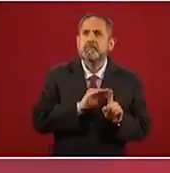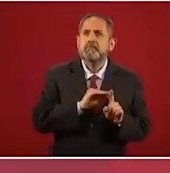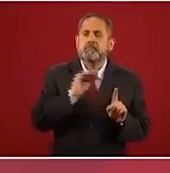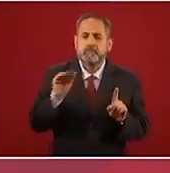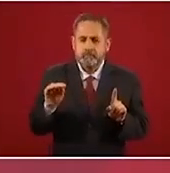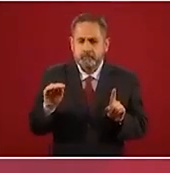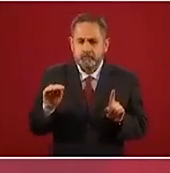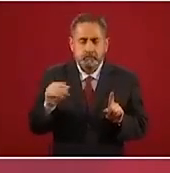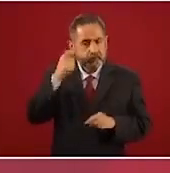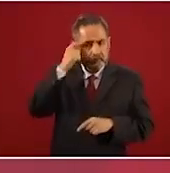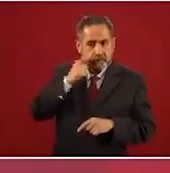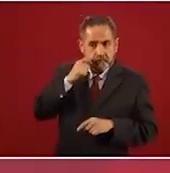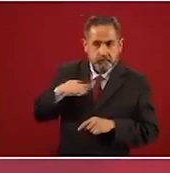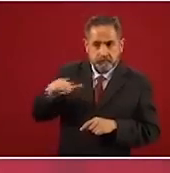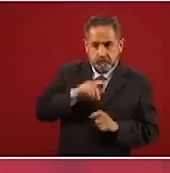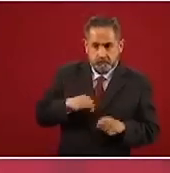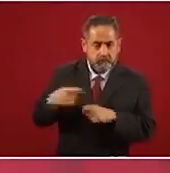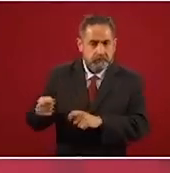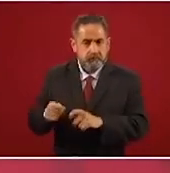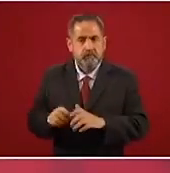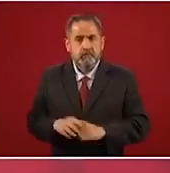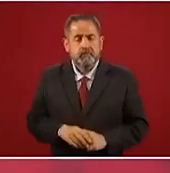a Guerrero.